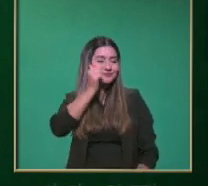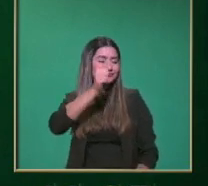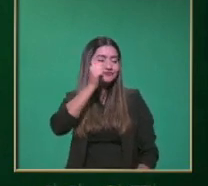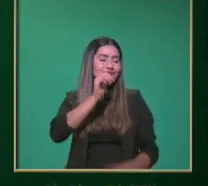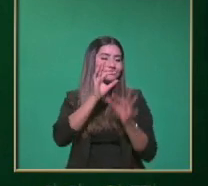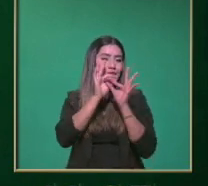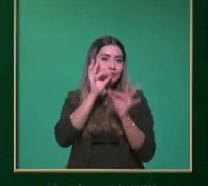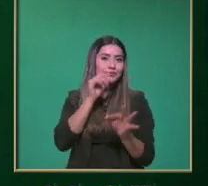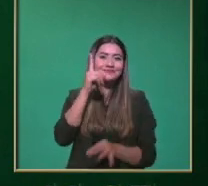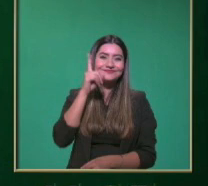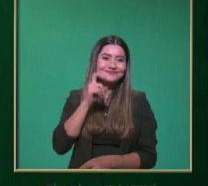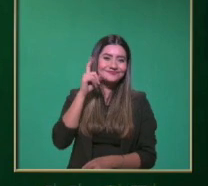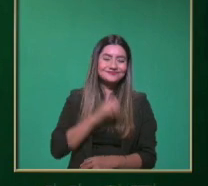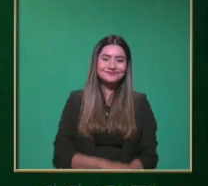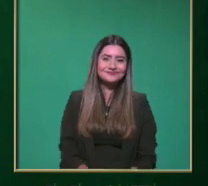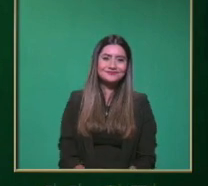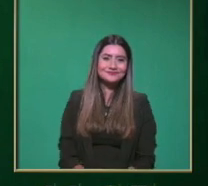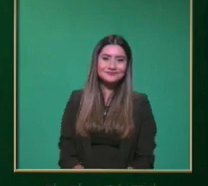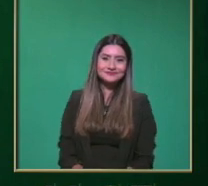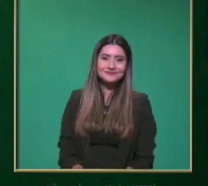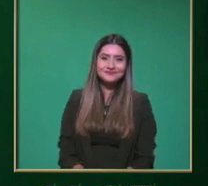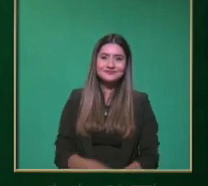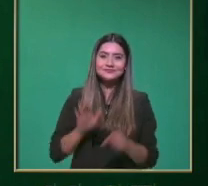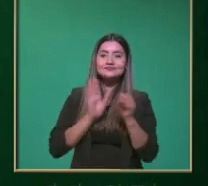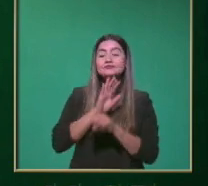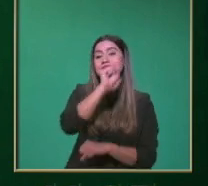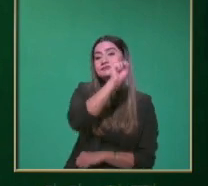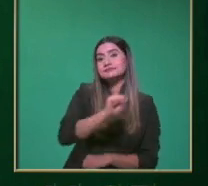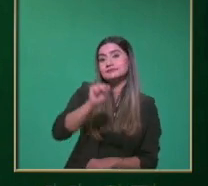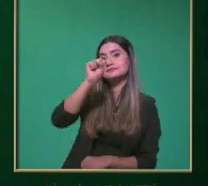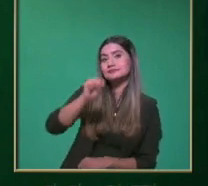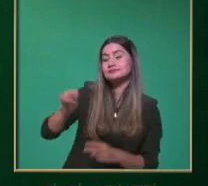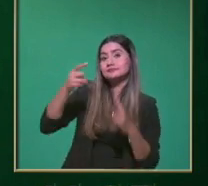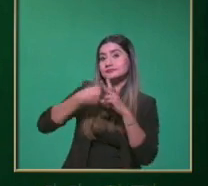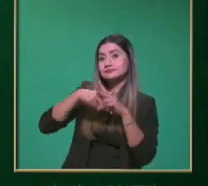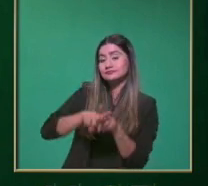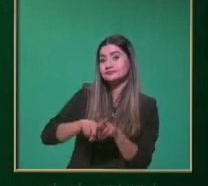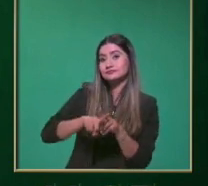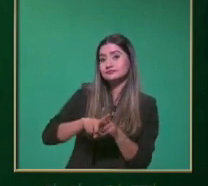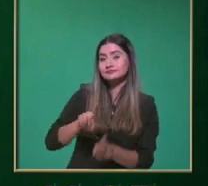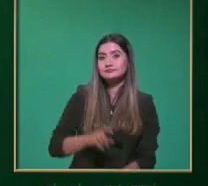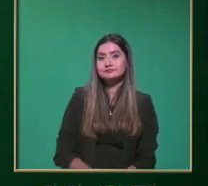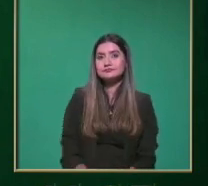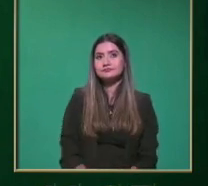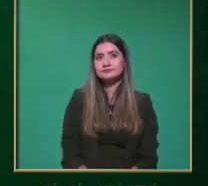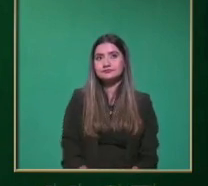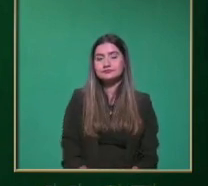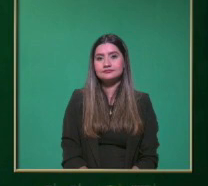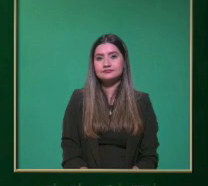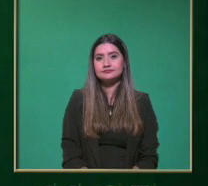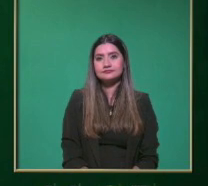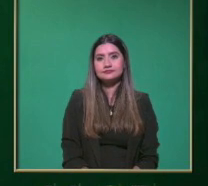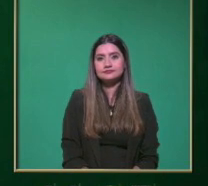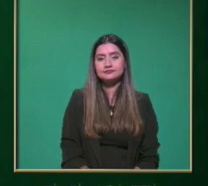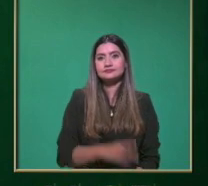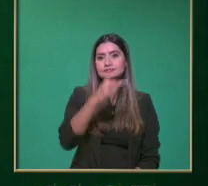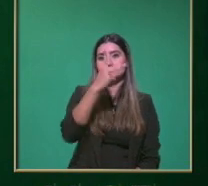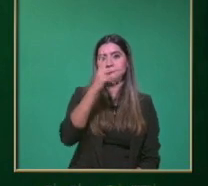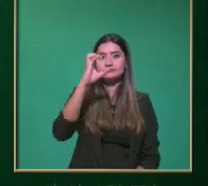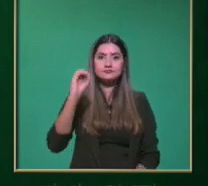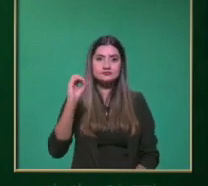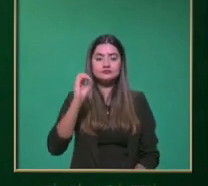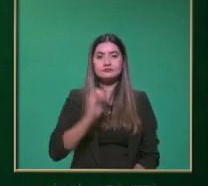con popote. ¿Y con qué sílaba inicia la palabra popote? Con la sílaba po.